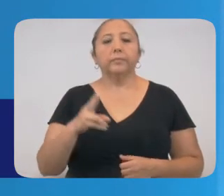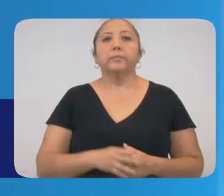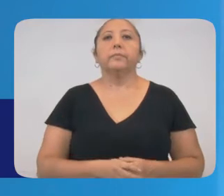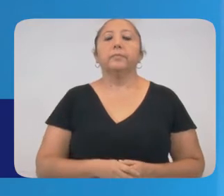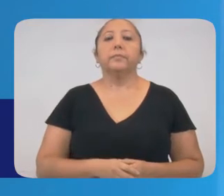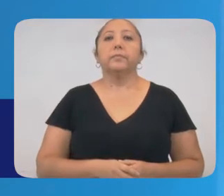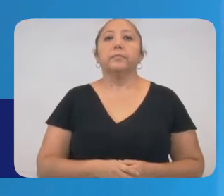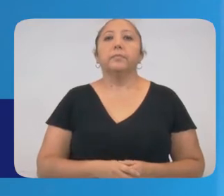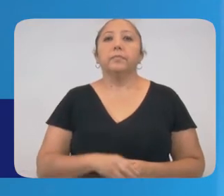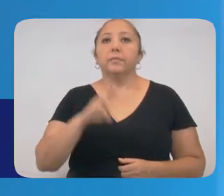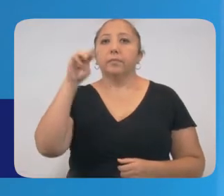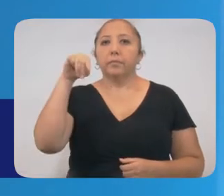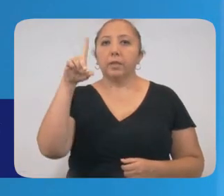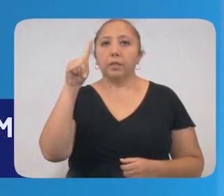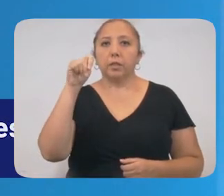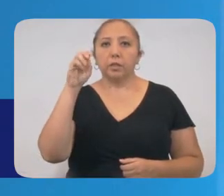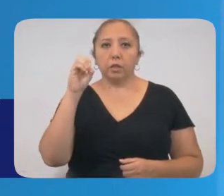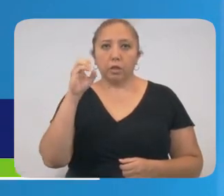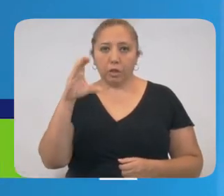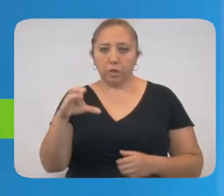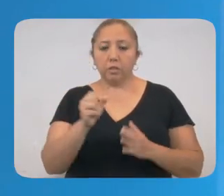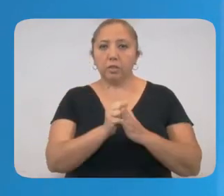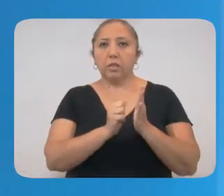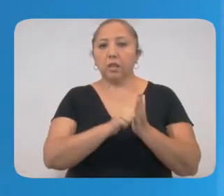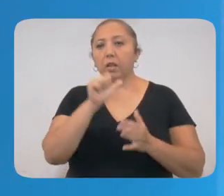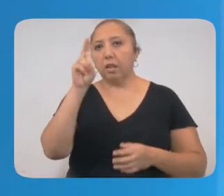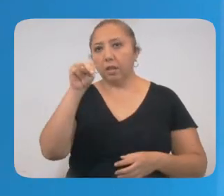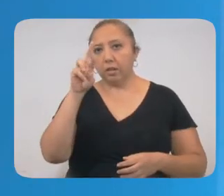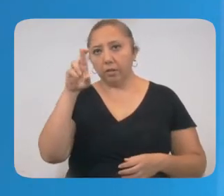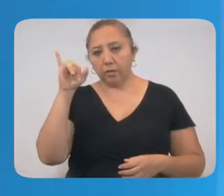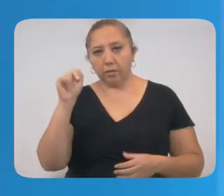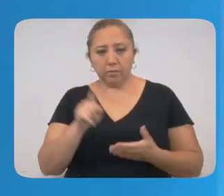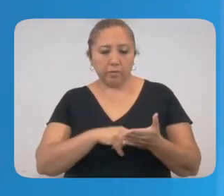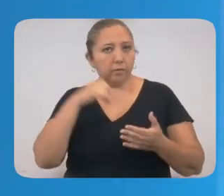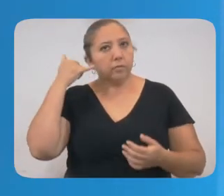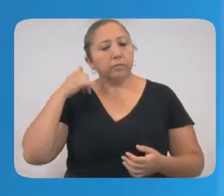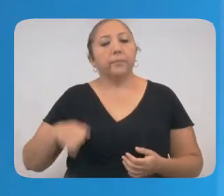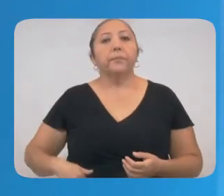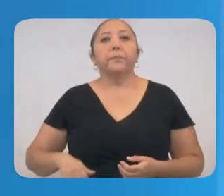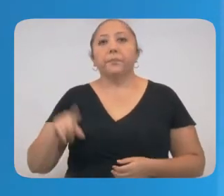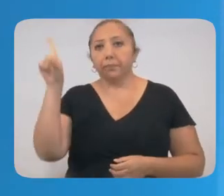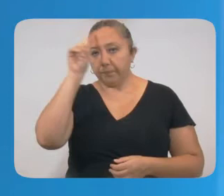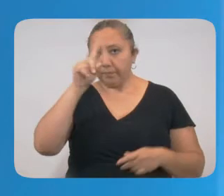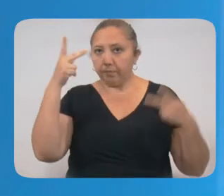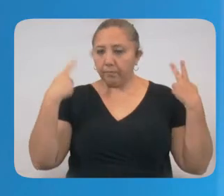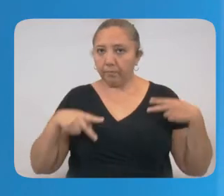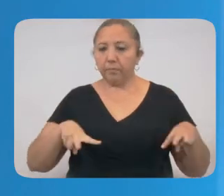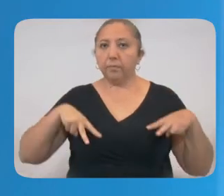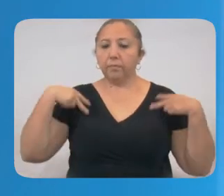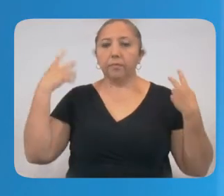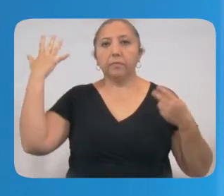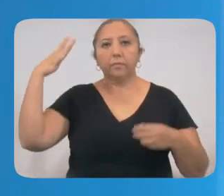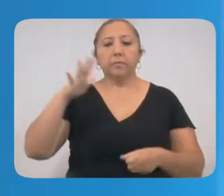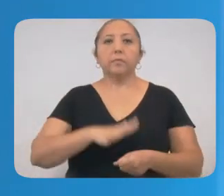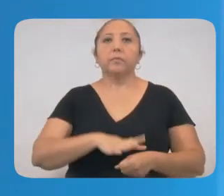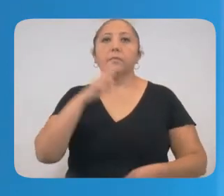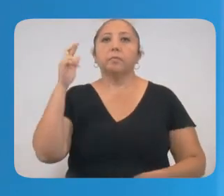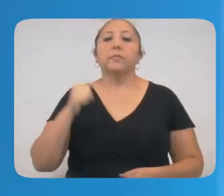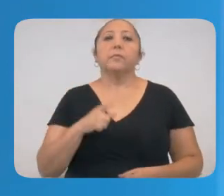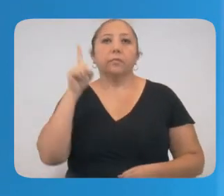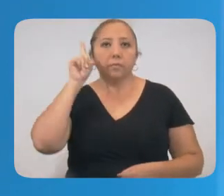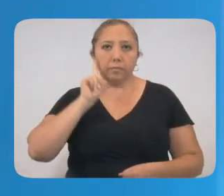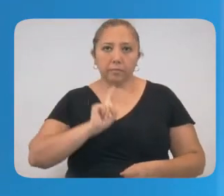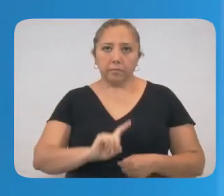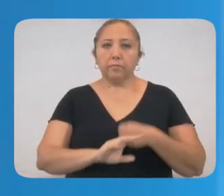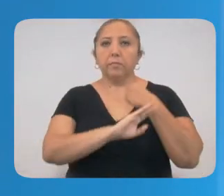aplicación Meditoc para los sistemas Android y Apple. Recomendamos a la población vulnerable, como adultos mayores, mujeres